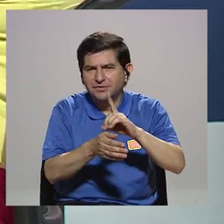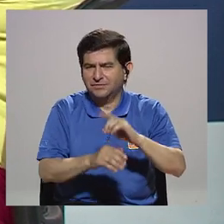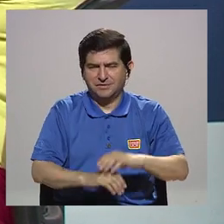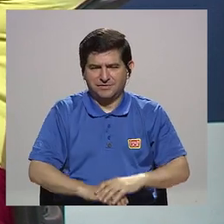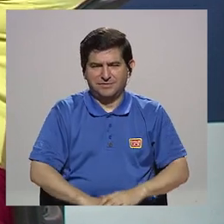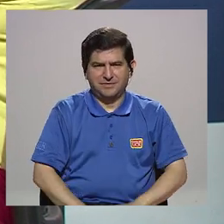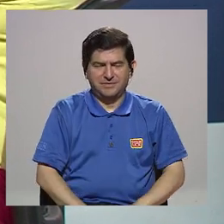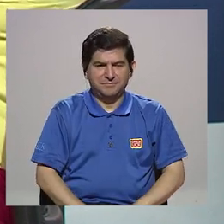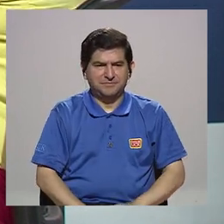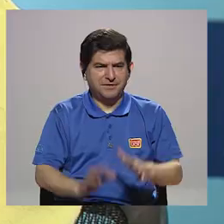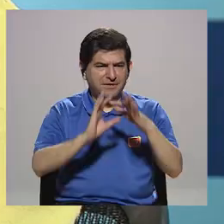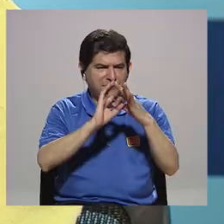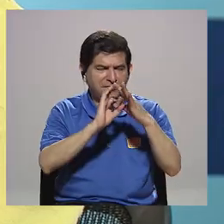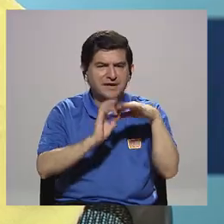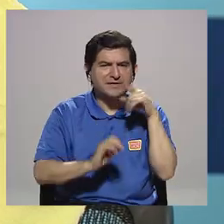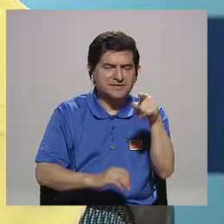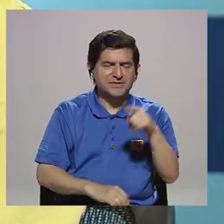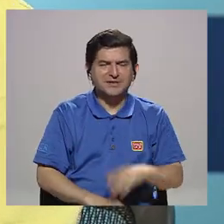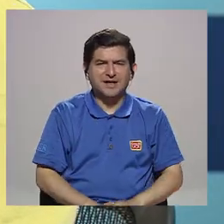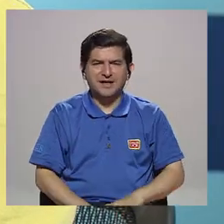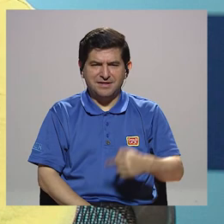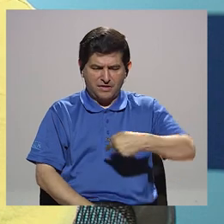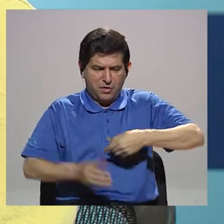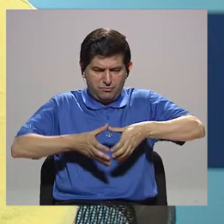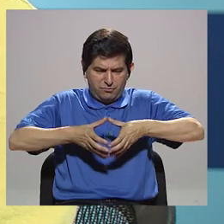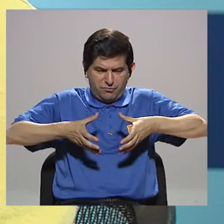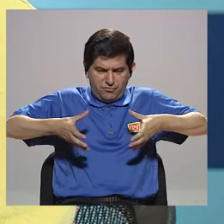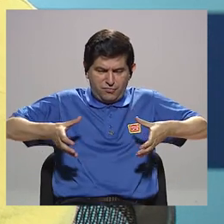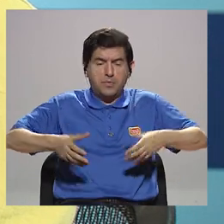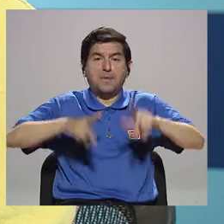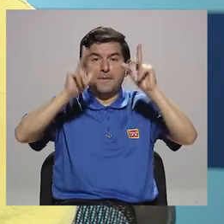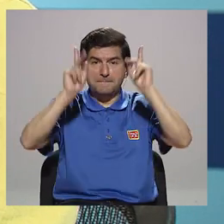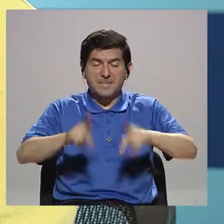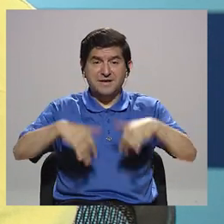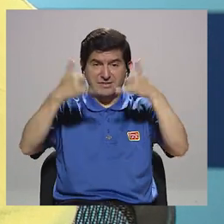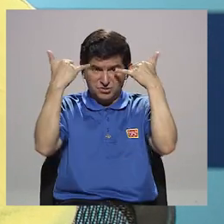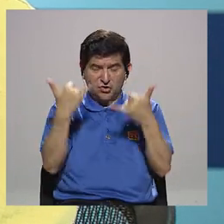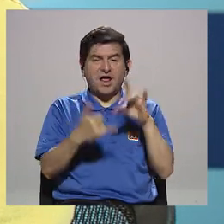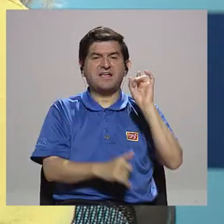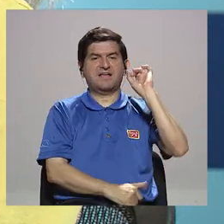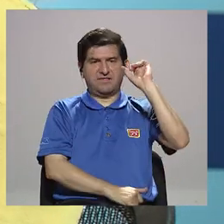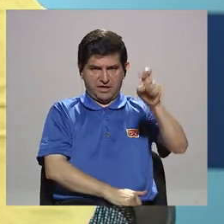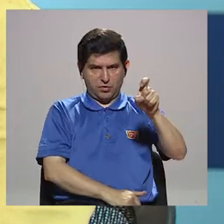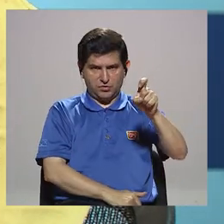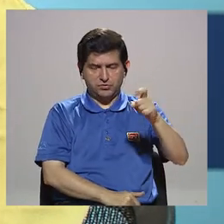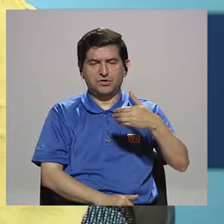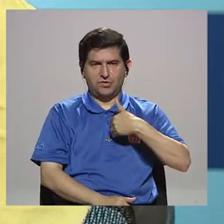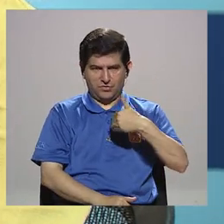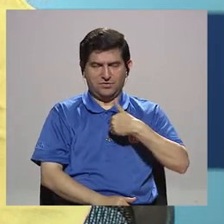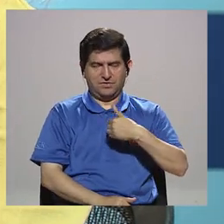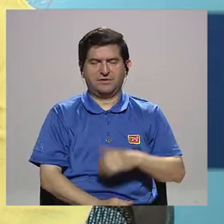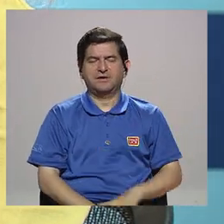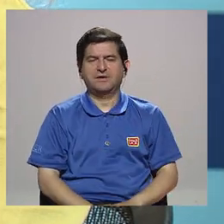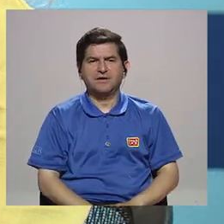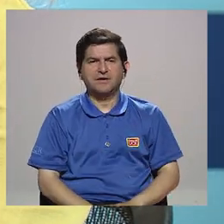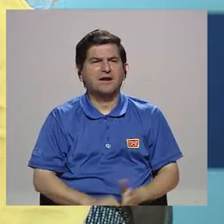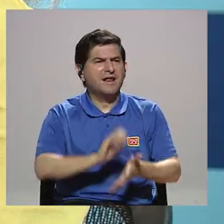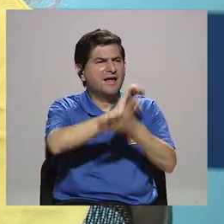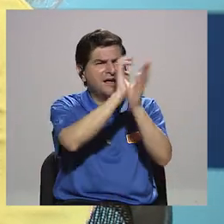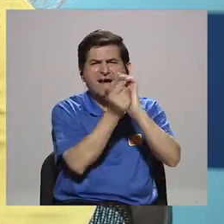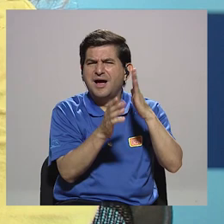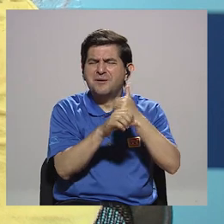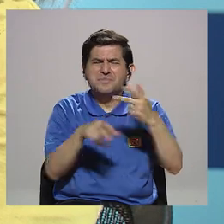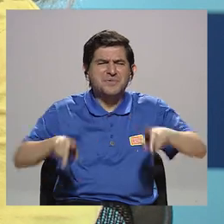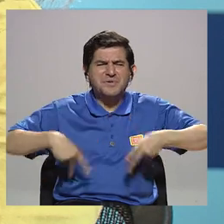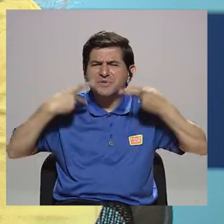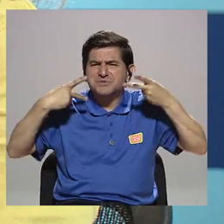respecto a la gastritis. Si una persona ya ha sido diagnosticada con gastritis, ¿qué tipo de